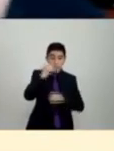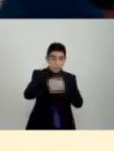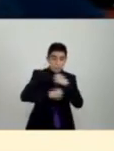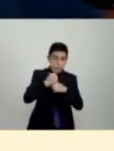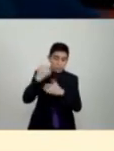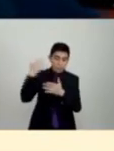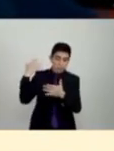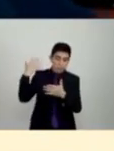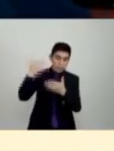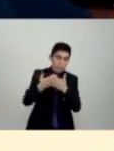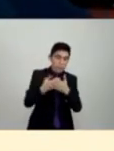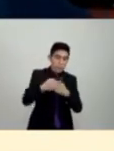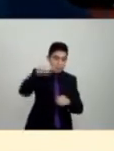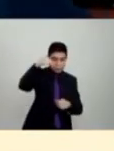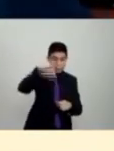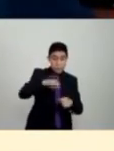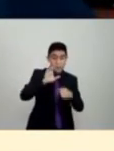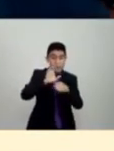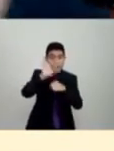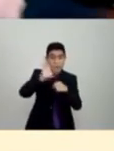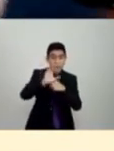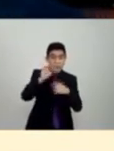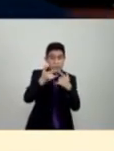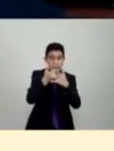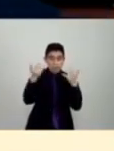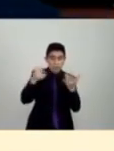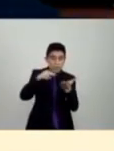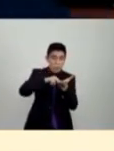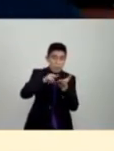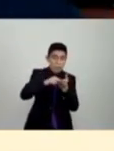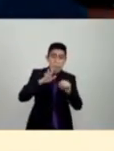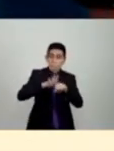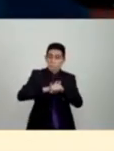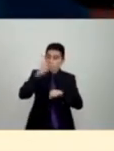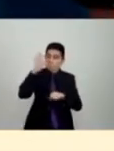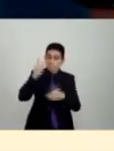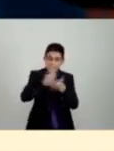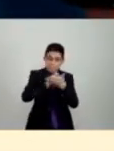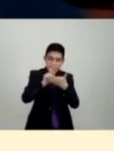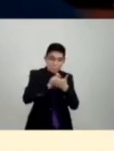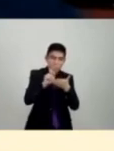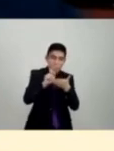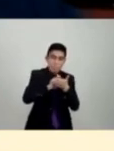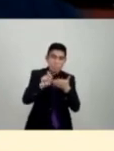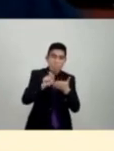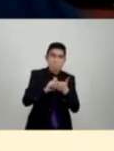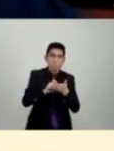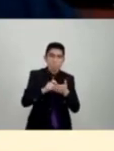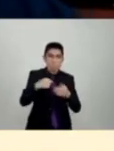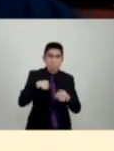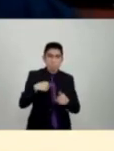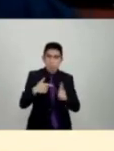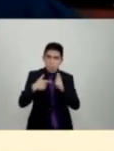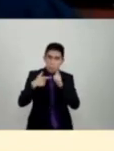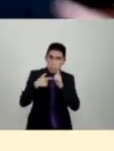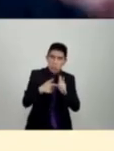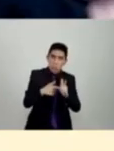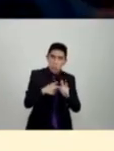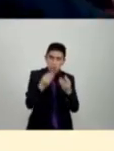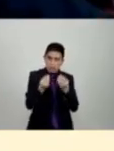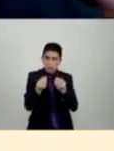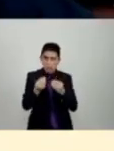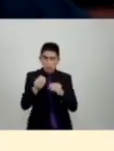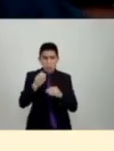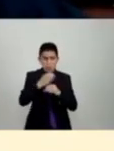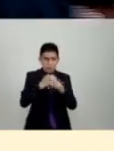en Colombia, la novela negra en Colombia es una de las novelas que más se escribe, ¿no? Yo soy, además, permanentemente jurado en muchas cosas,